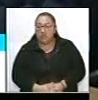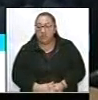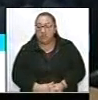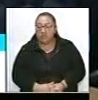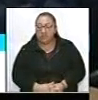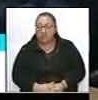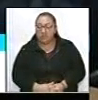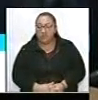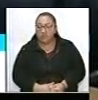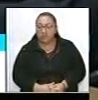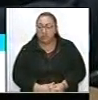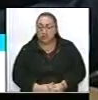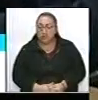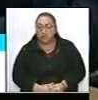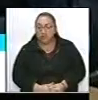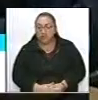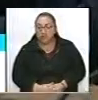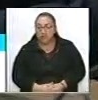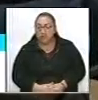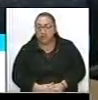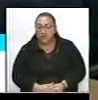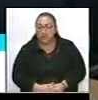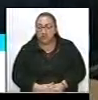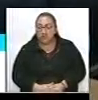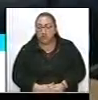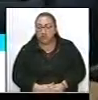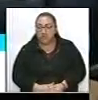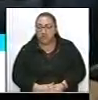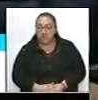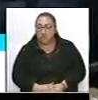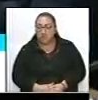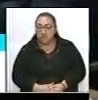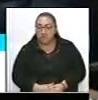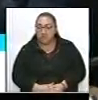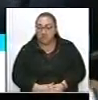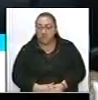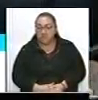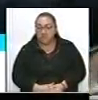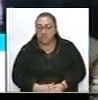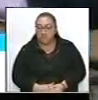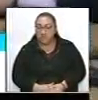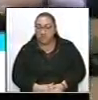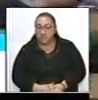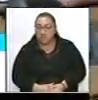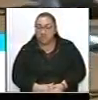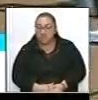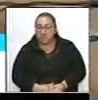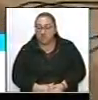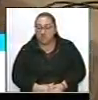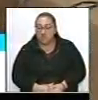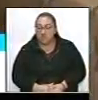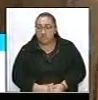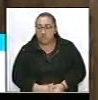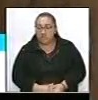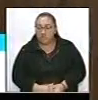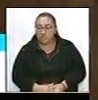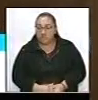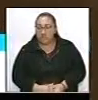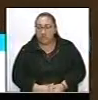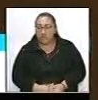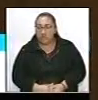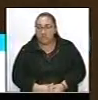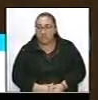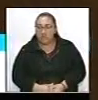Gracias, general. A ver, seguimos. Señor Morales, a las 7, el representante de Lima. Buenos días,